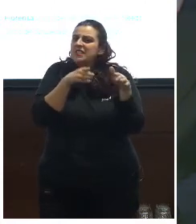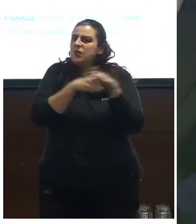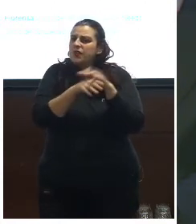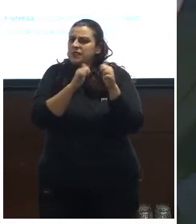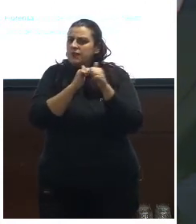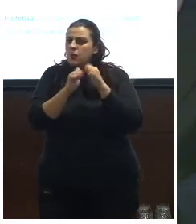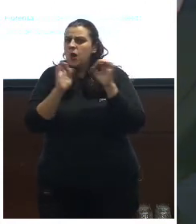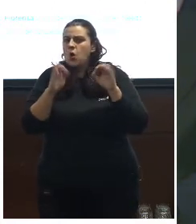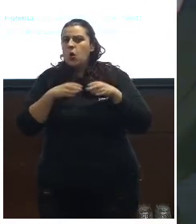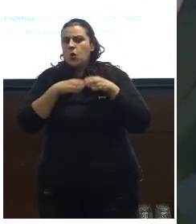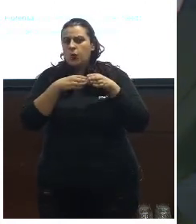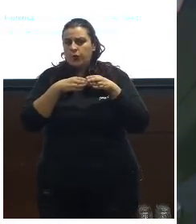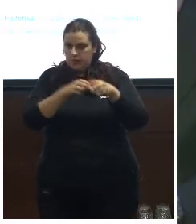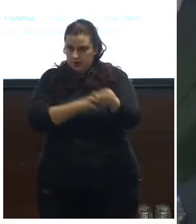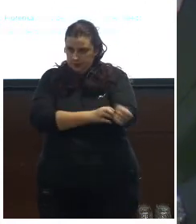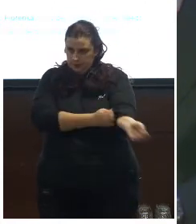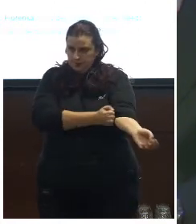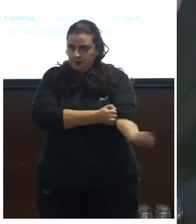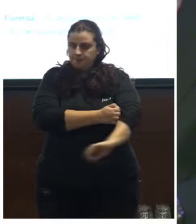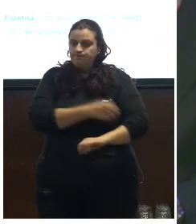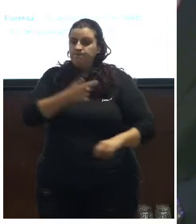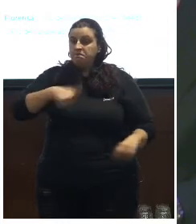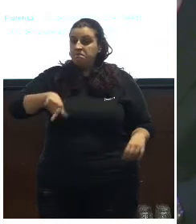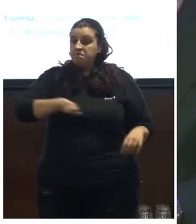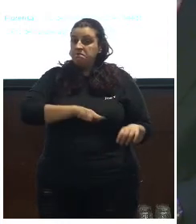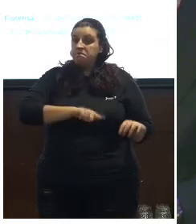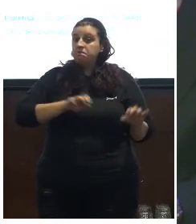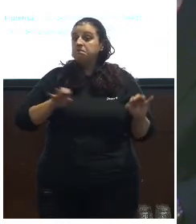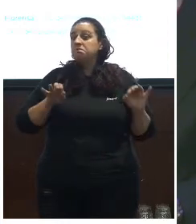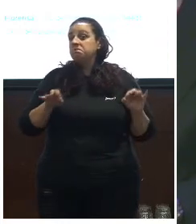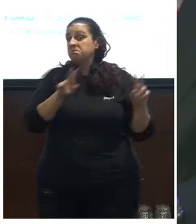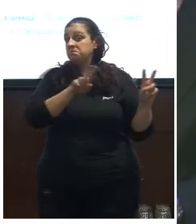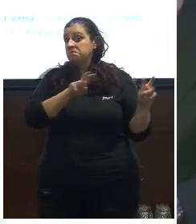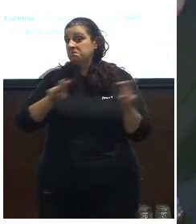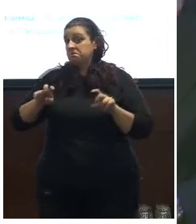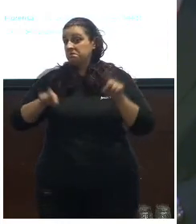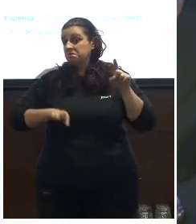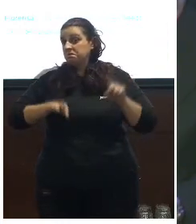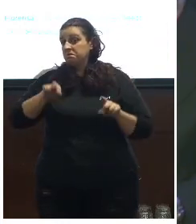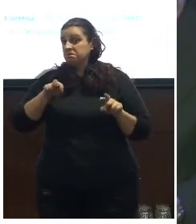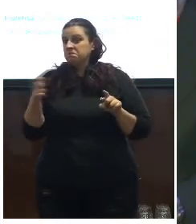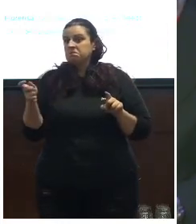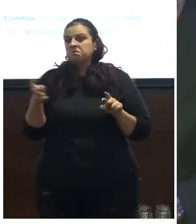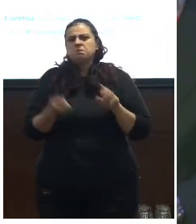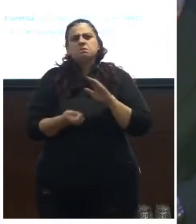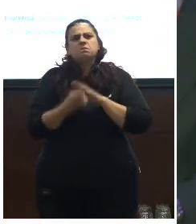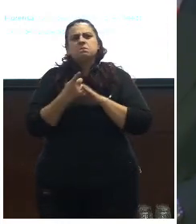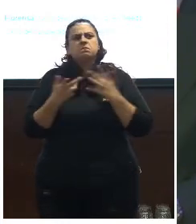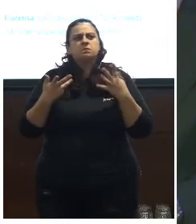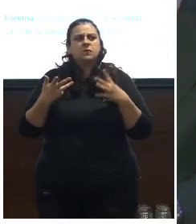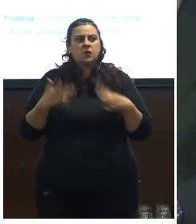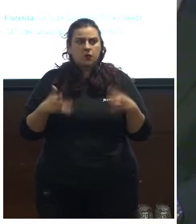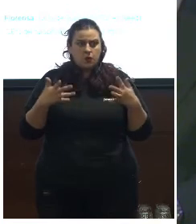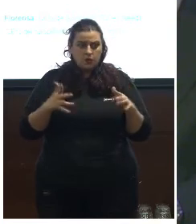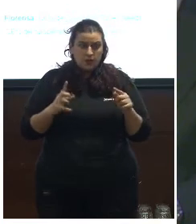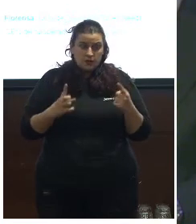cruceros. Nosotros surgimos, entre otras cuestiones, pero surgimos después de constatar uno